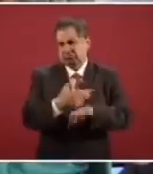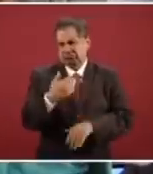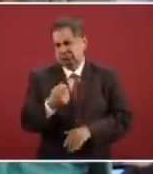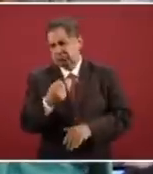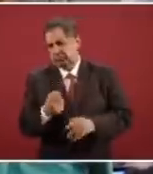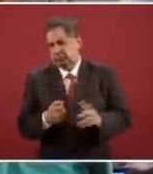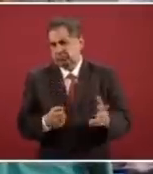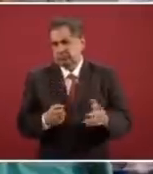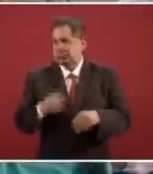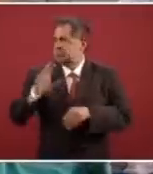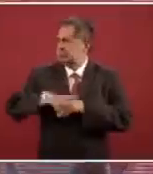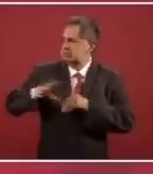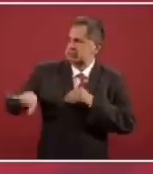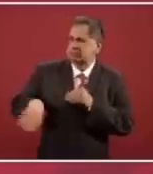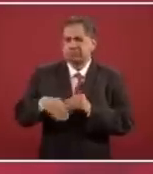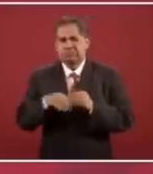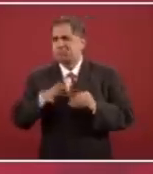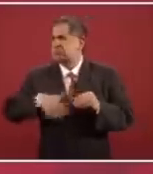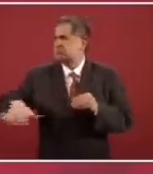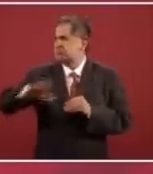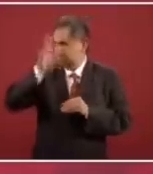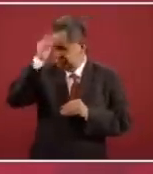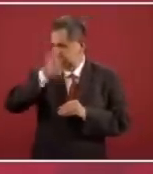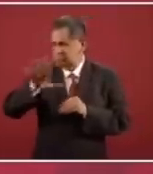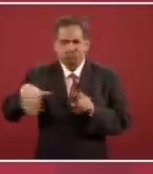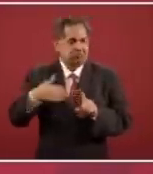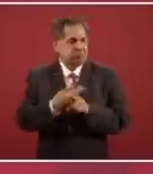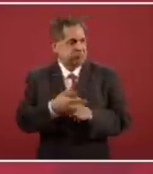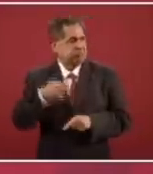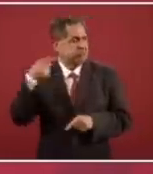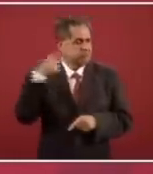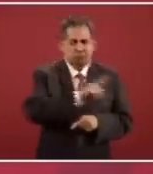un juicio sumario, no puedo condenar a nadie,